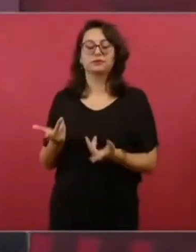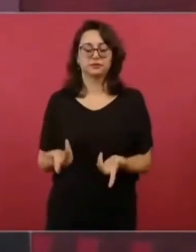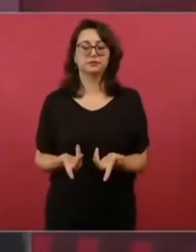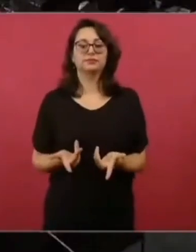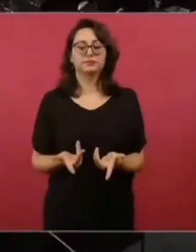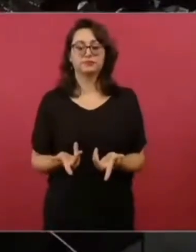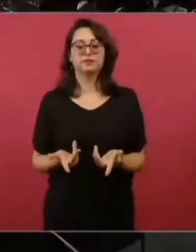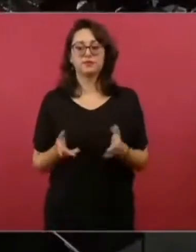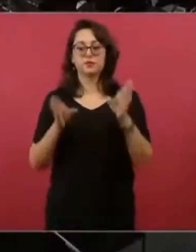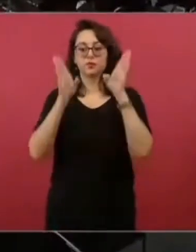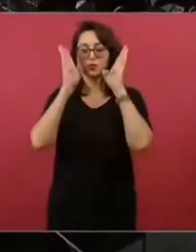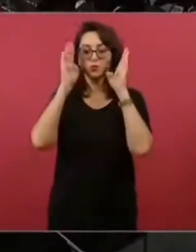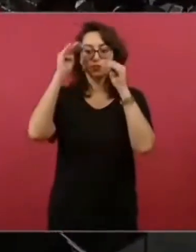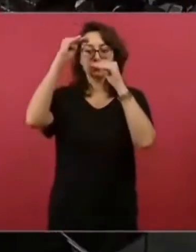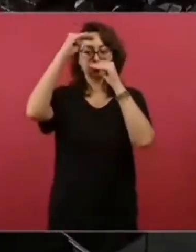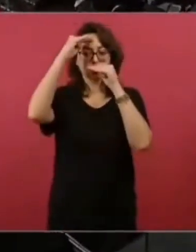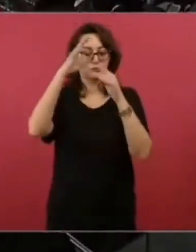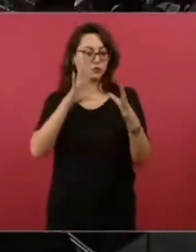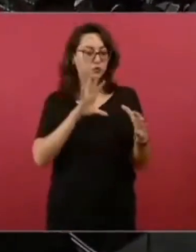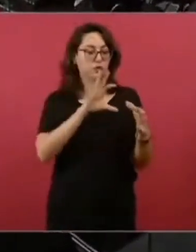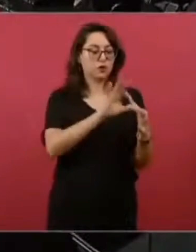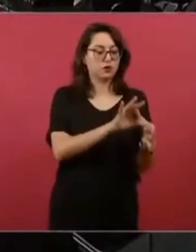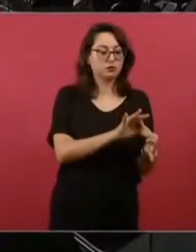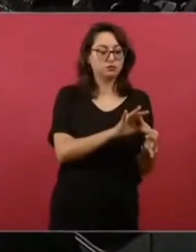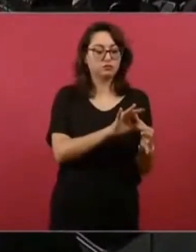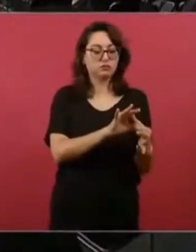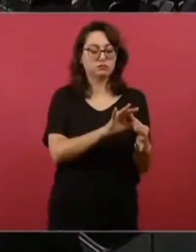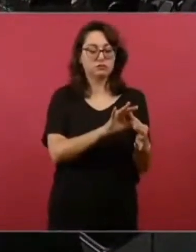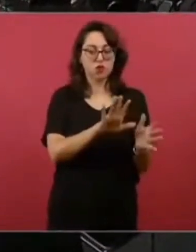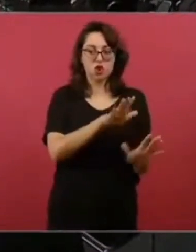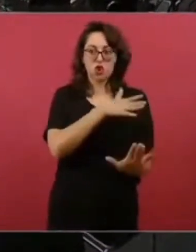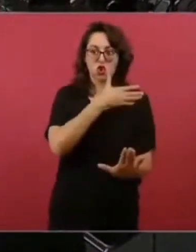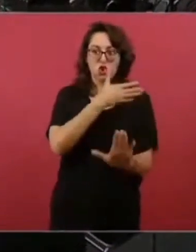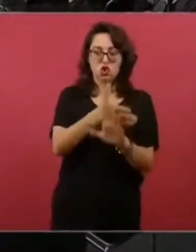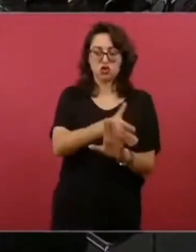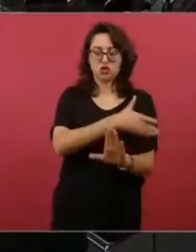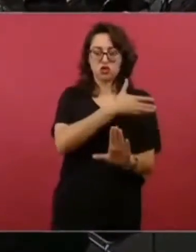con el conservadurismo, con la reacción,